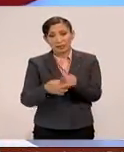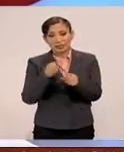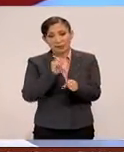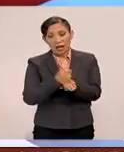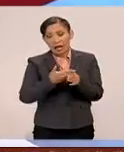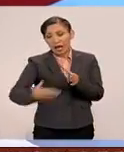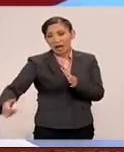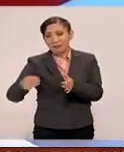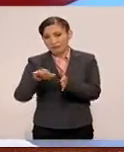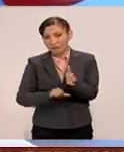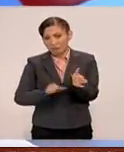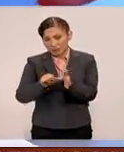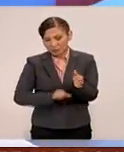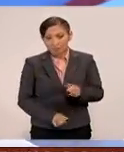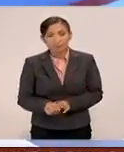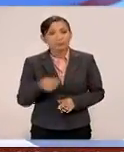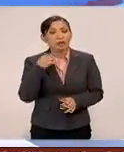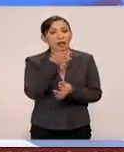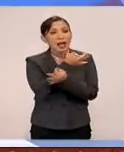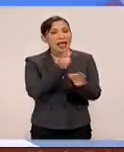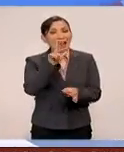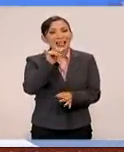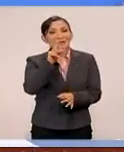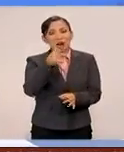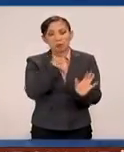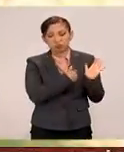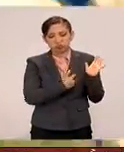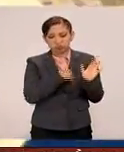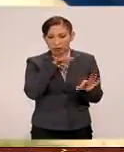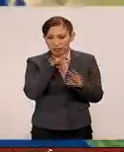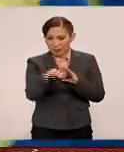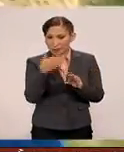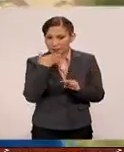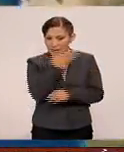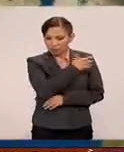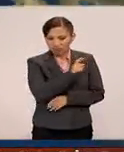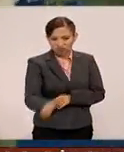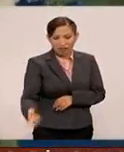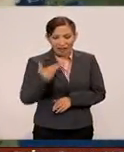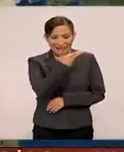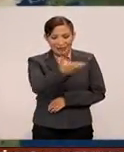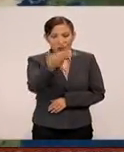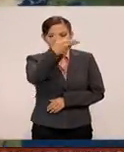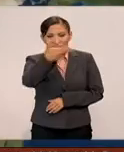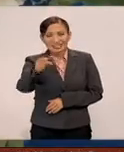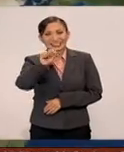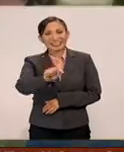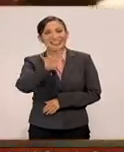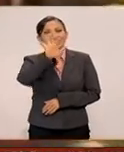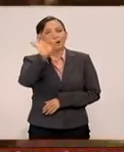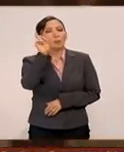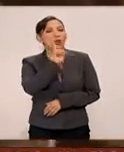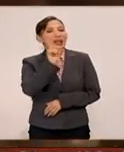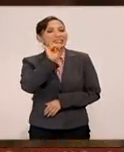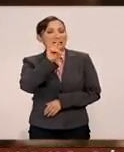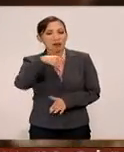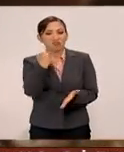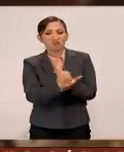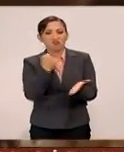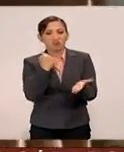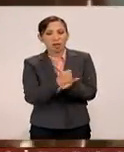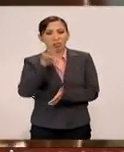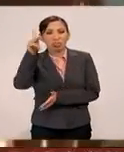y hasta finales de mes. En otra información, en el Líbano, con la promesa de un trabajo bien pagado en restaurantes y hoteles, 75 mujeres sirias fueron obligadas